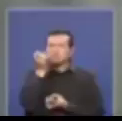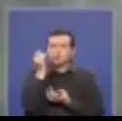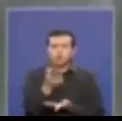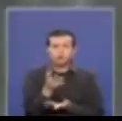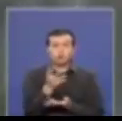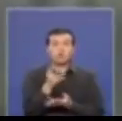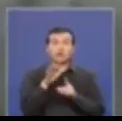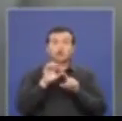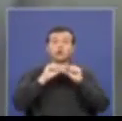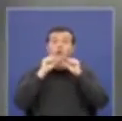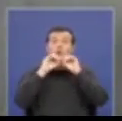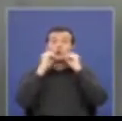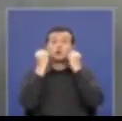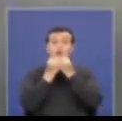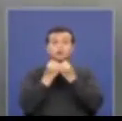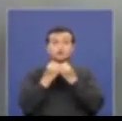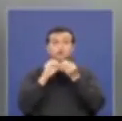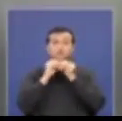él.